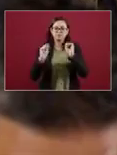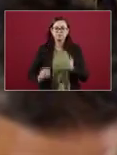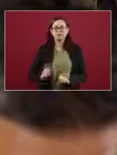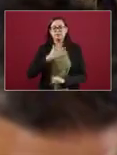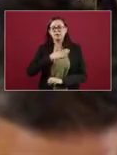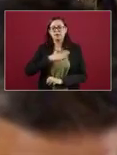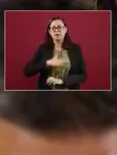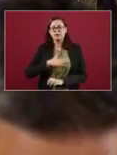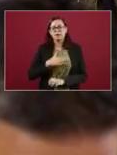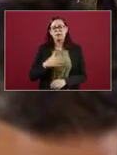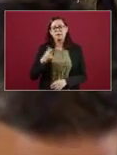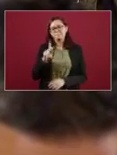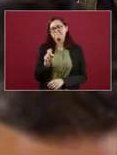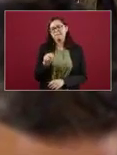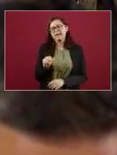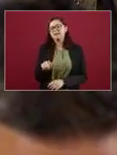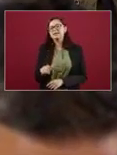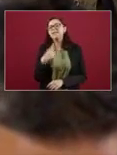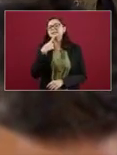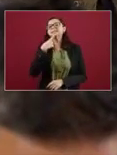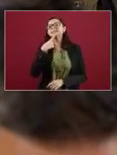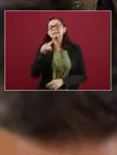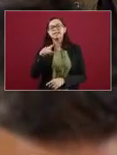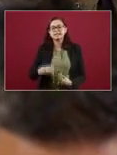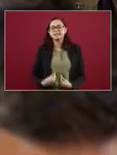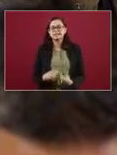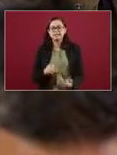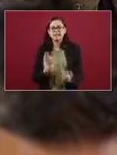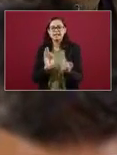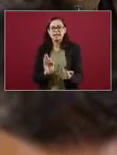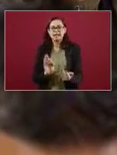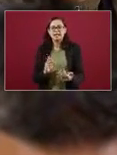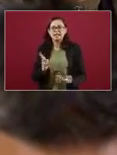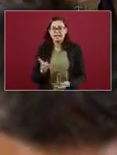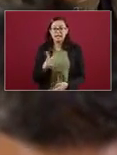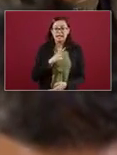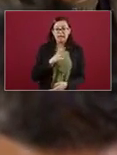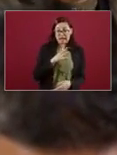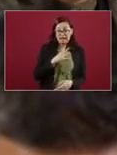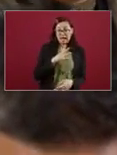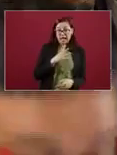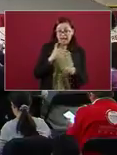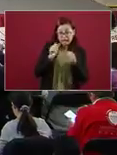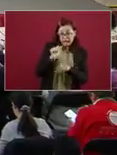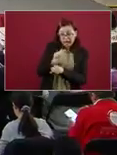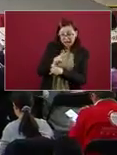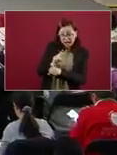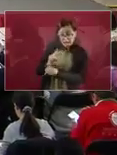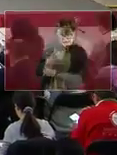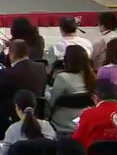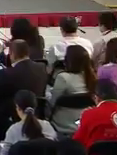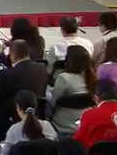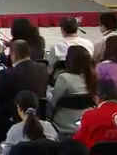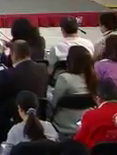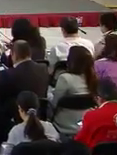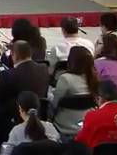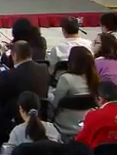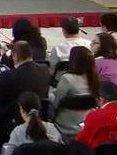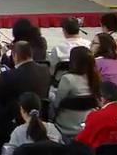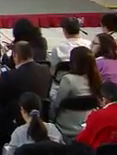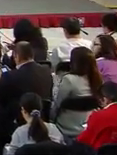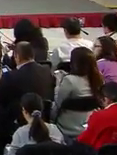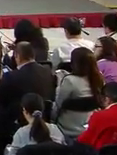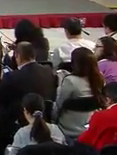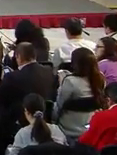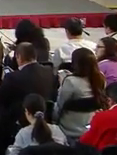justicia penal acusatorio. Y pues bueno, si esto fue desviado, teníamos algunos testimonios durante la